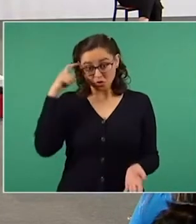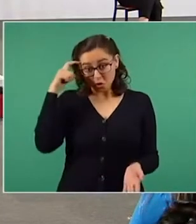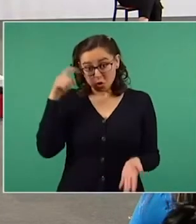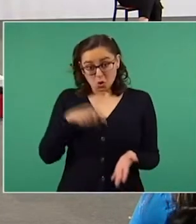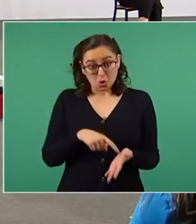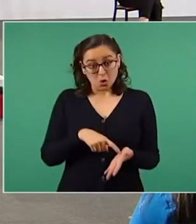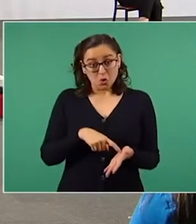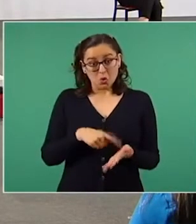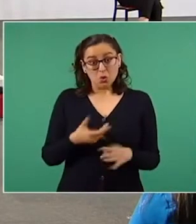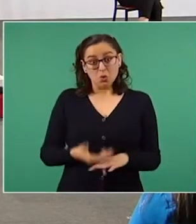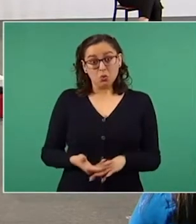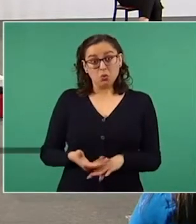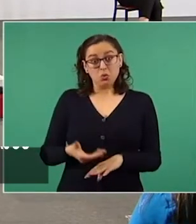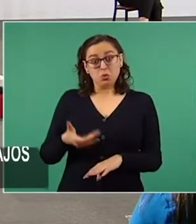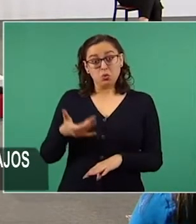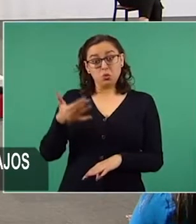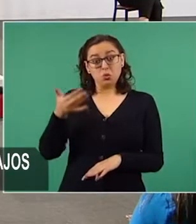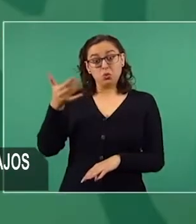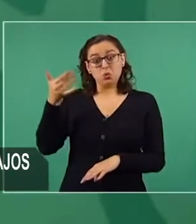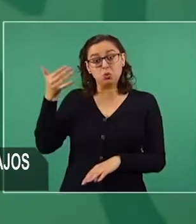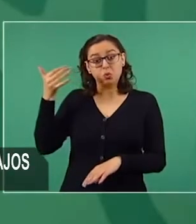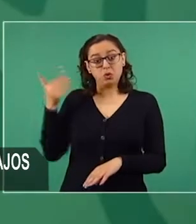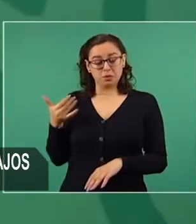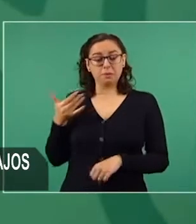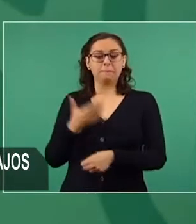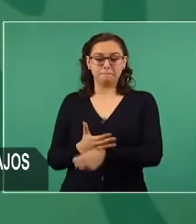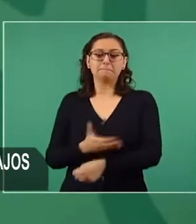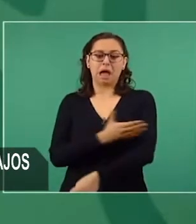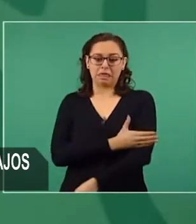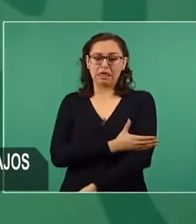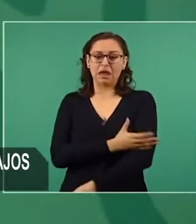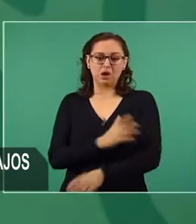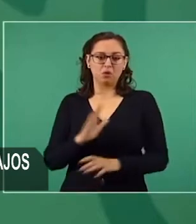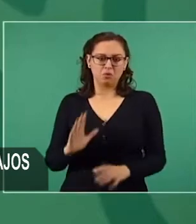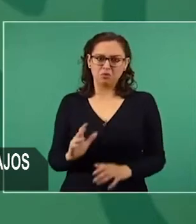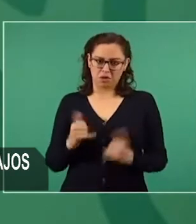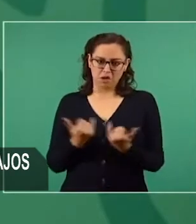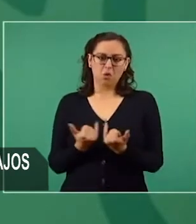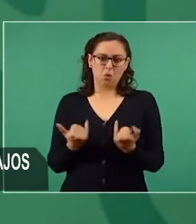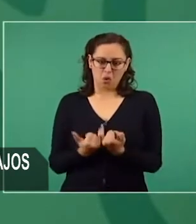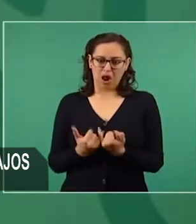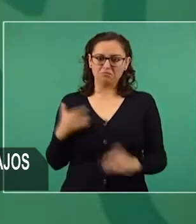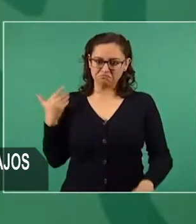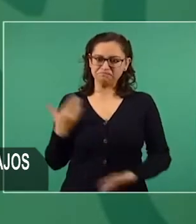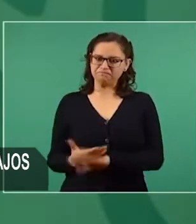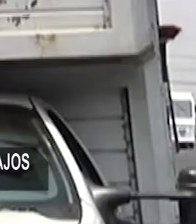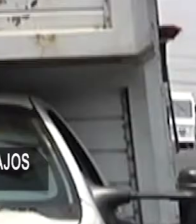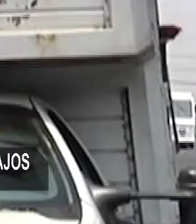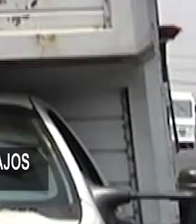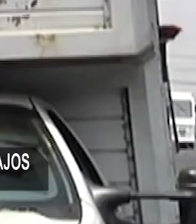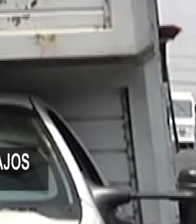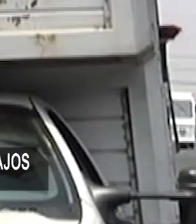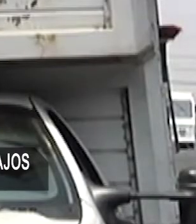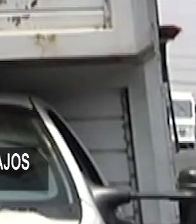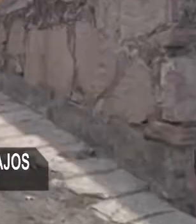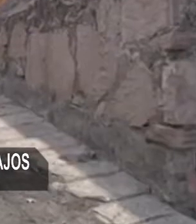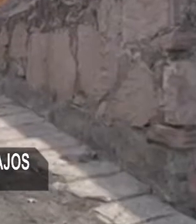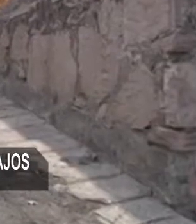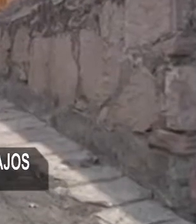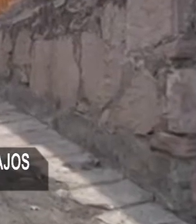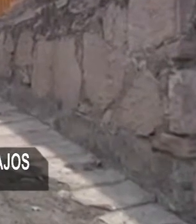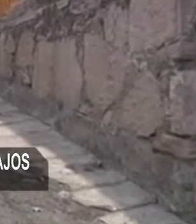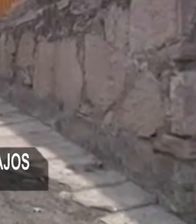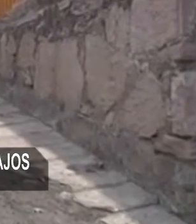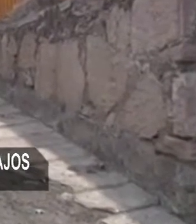desde los tiempos de Madero. El presidente Andrés Manuel López Obrador respondió a la alza del costo del gas LP con la